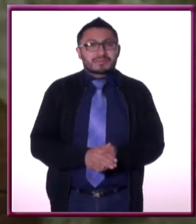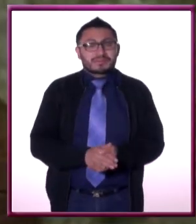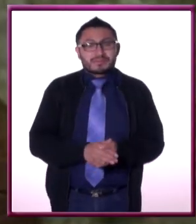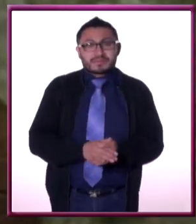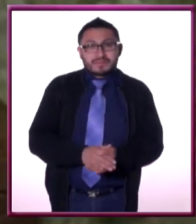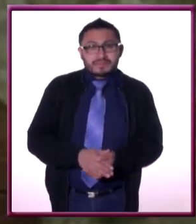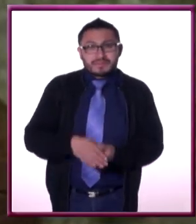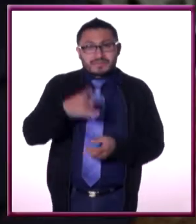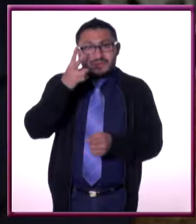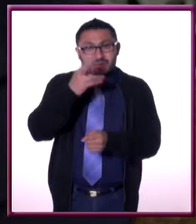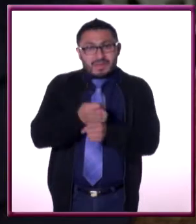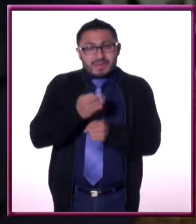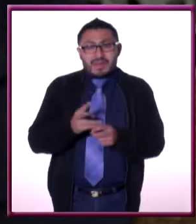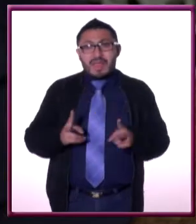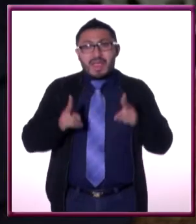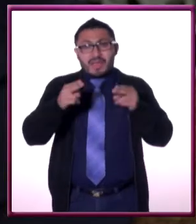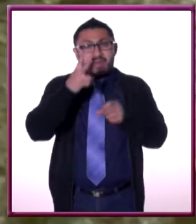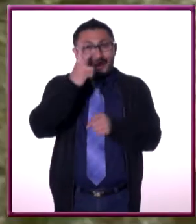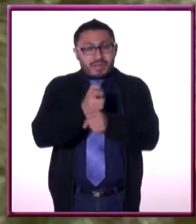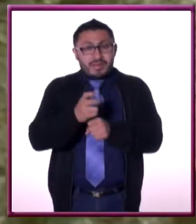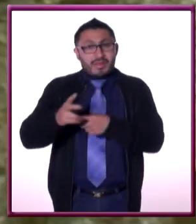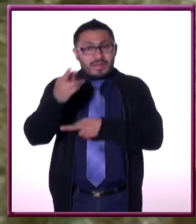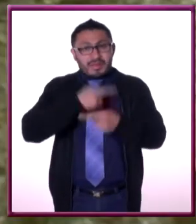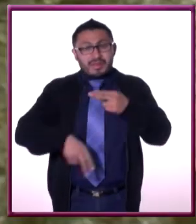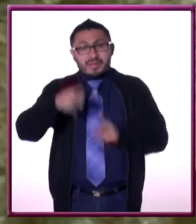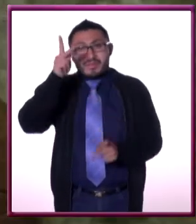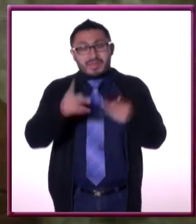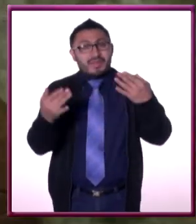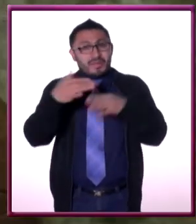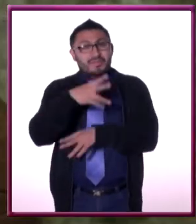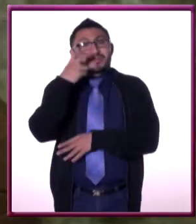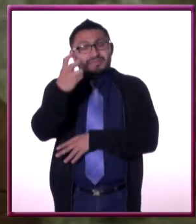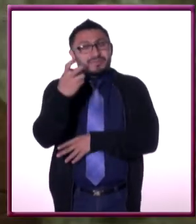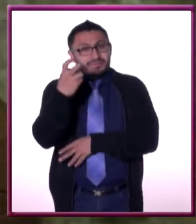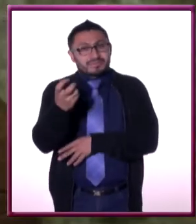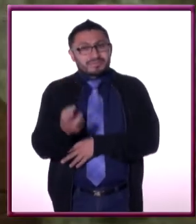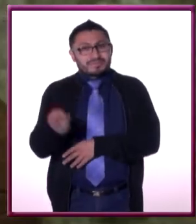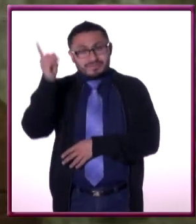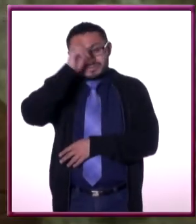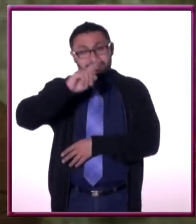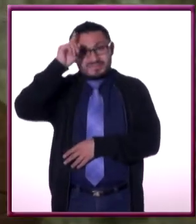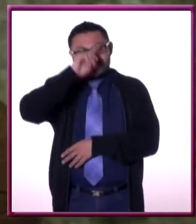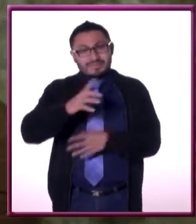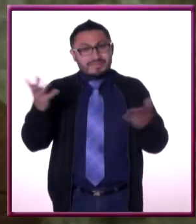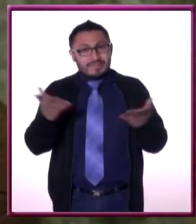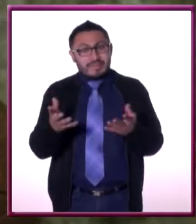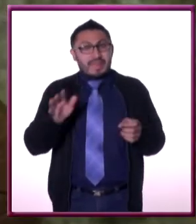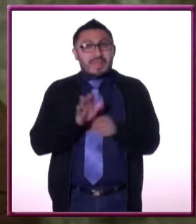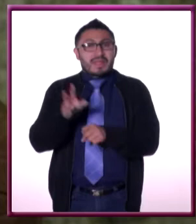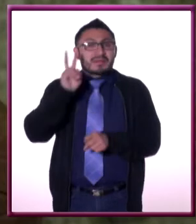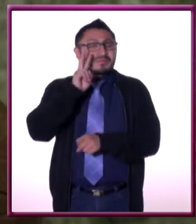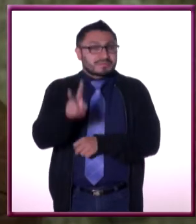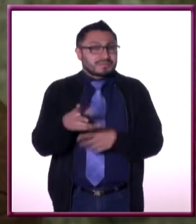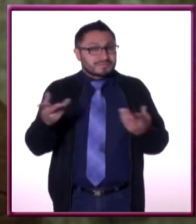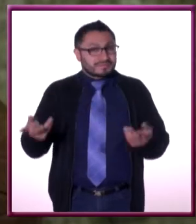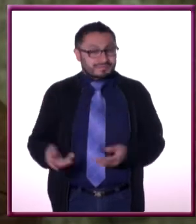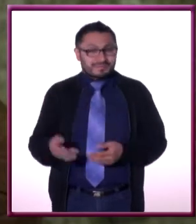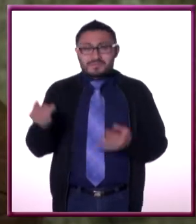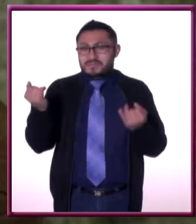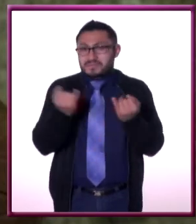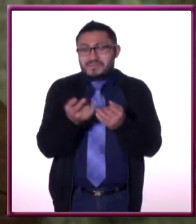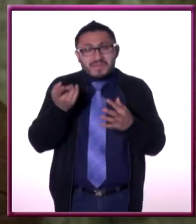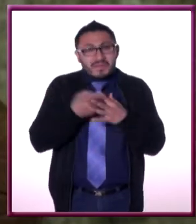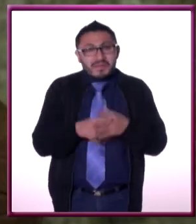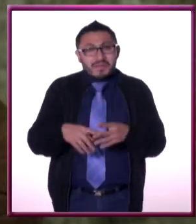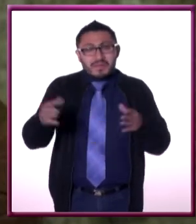Pues vamos a un segundo corte y regresamos también a hablar pues justamente sobre estas recomendaciones que se hacen y qué les parece si empezamos también a ver